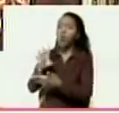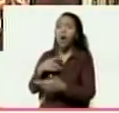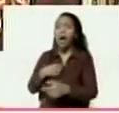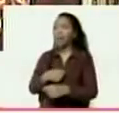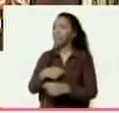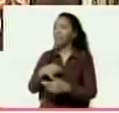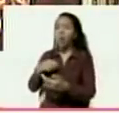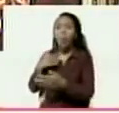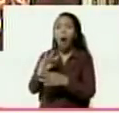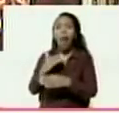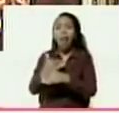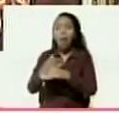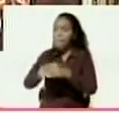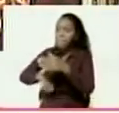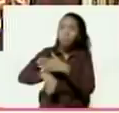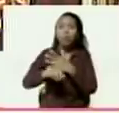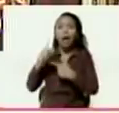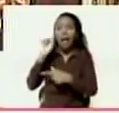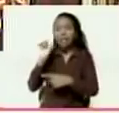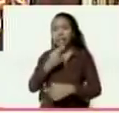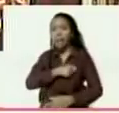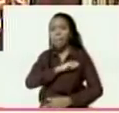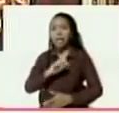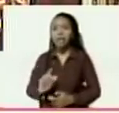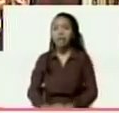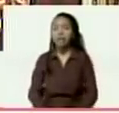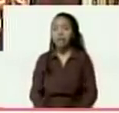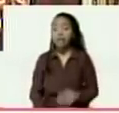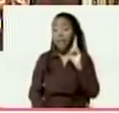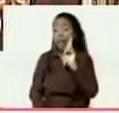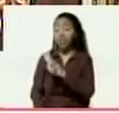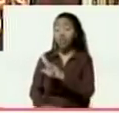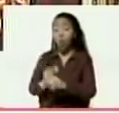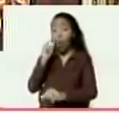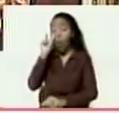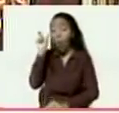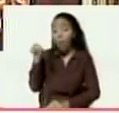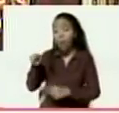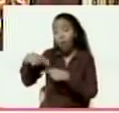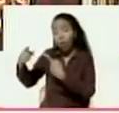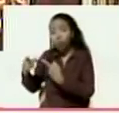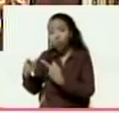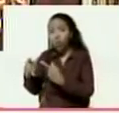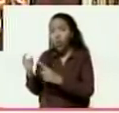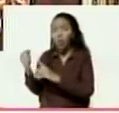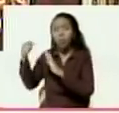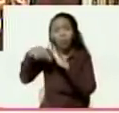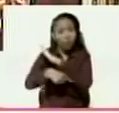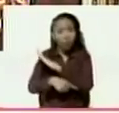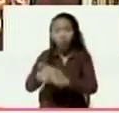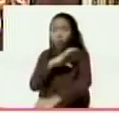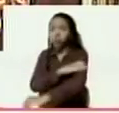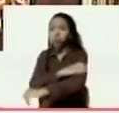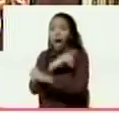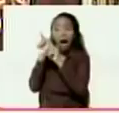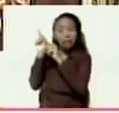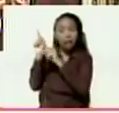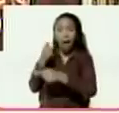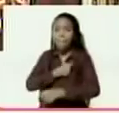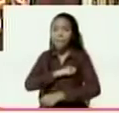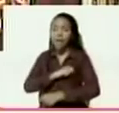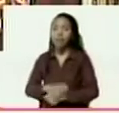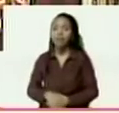España. Esa es la visión del franquismo, de Vox y los extremistas de derecha de allá. Siendo